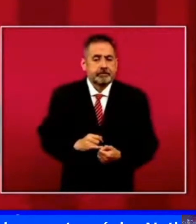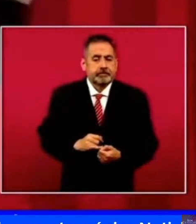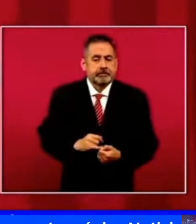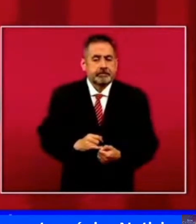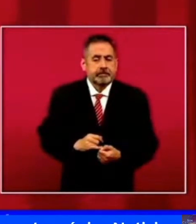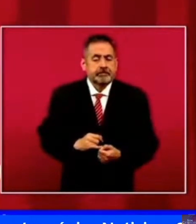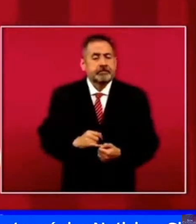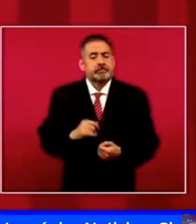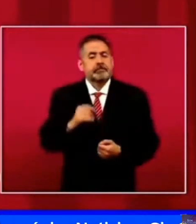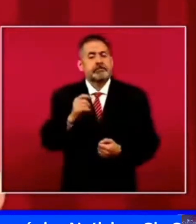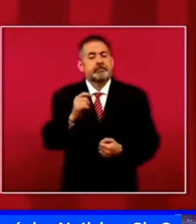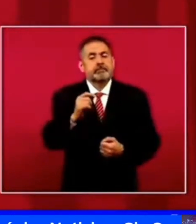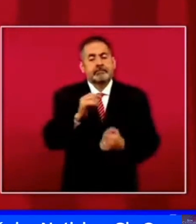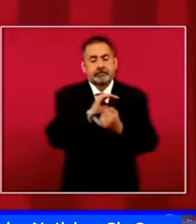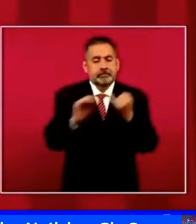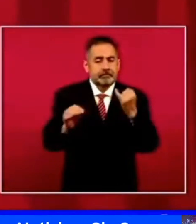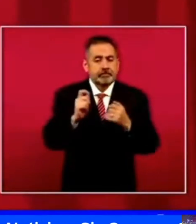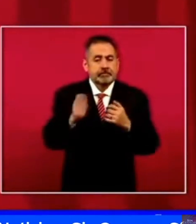al final